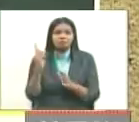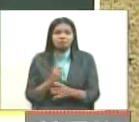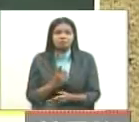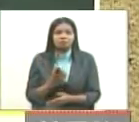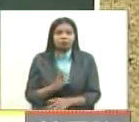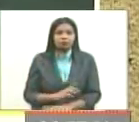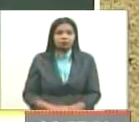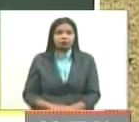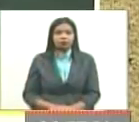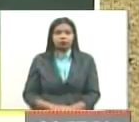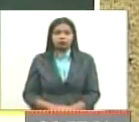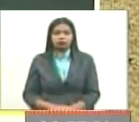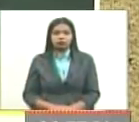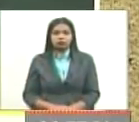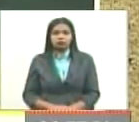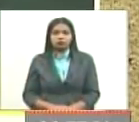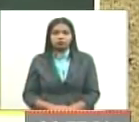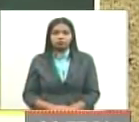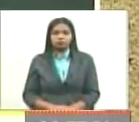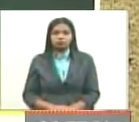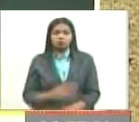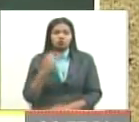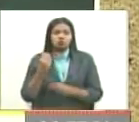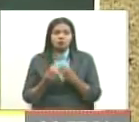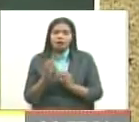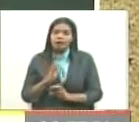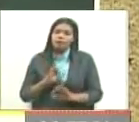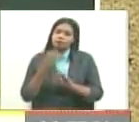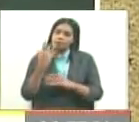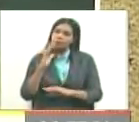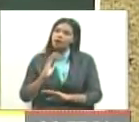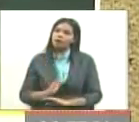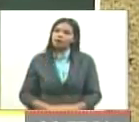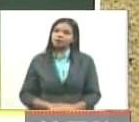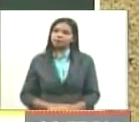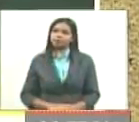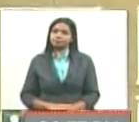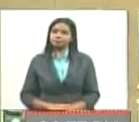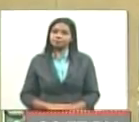¿Ah? Esto no se hace, chamo.